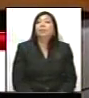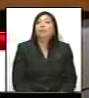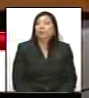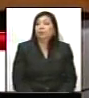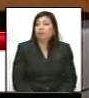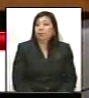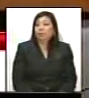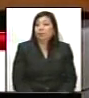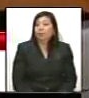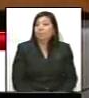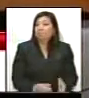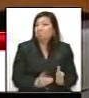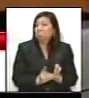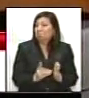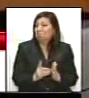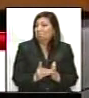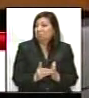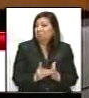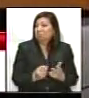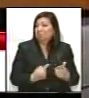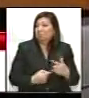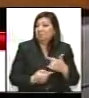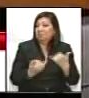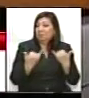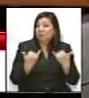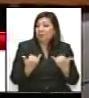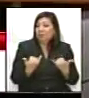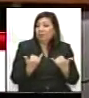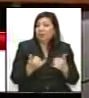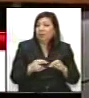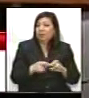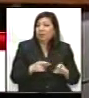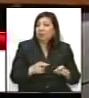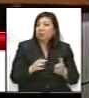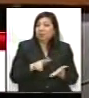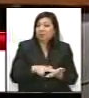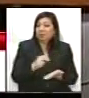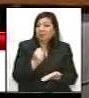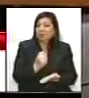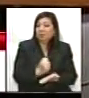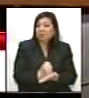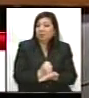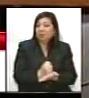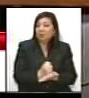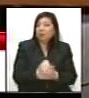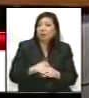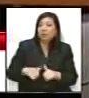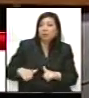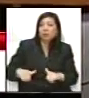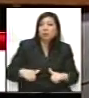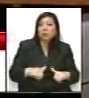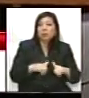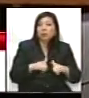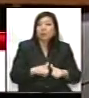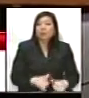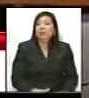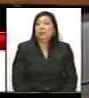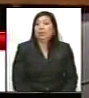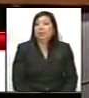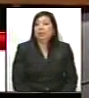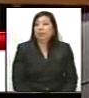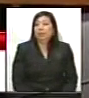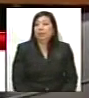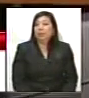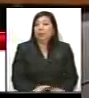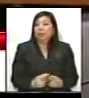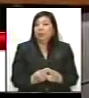él y también que traemos hoy al pleno fue aprobado por unanimidad la